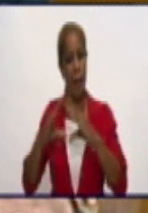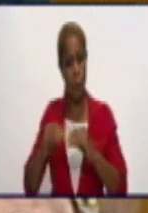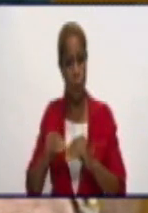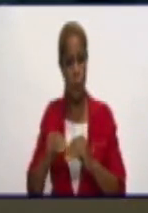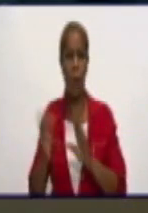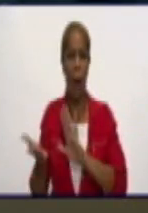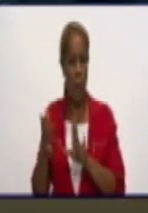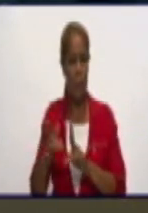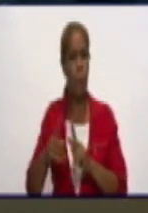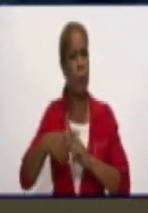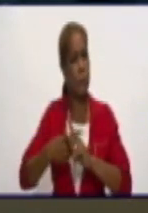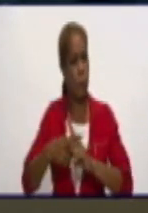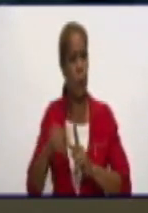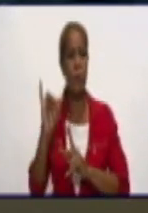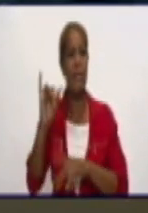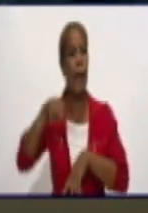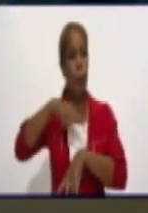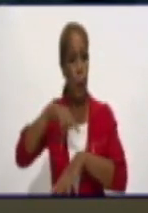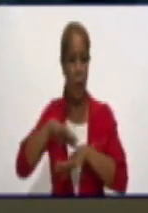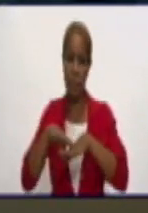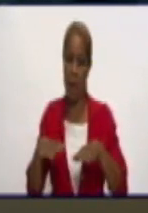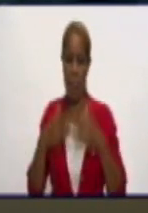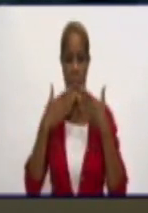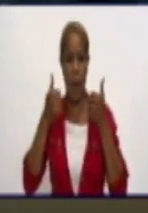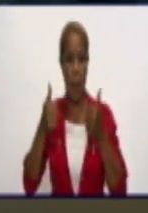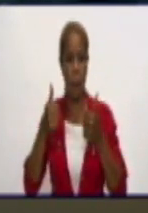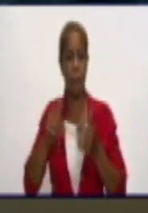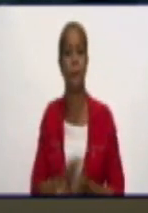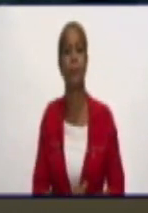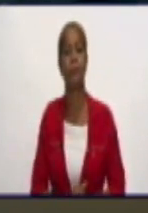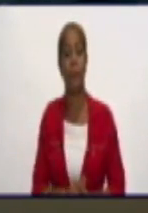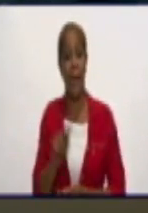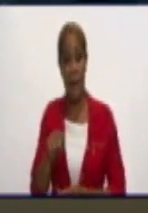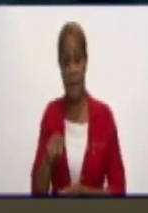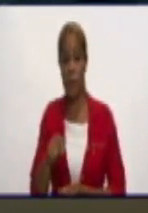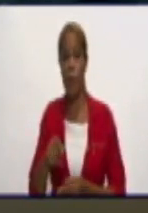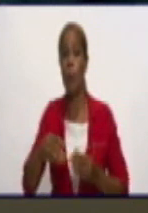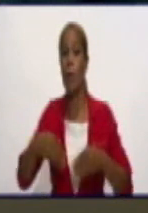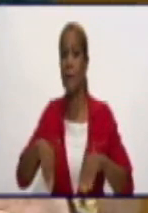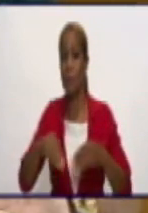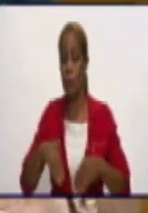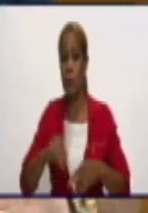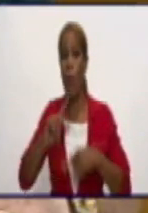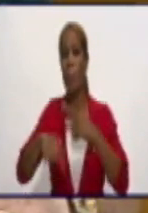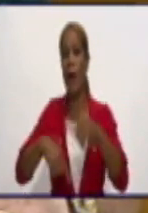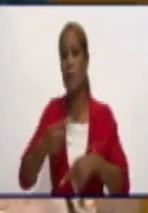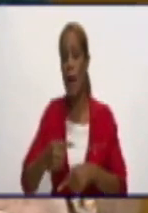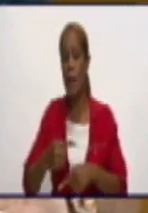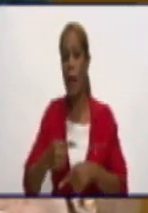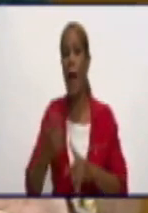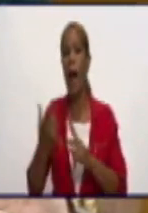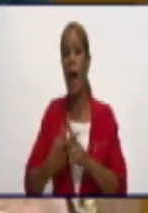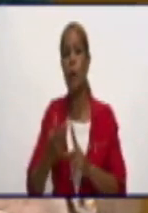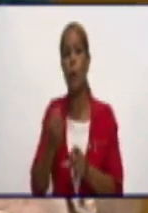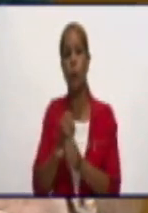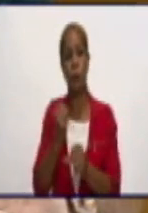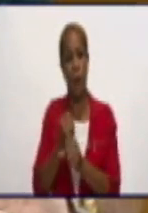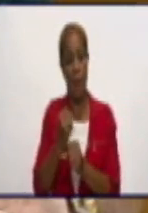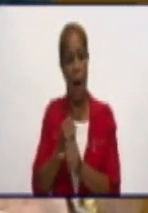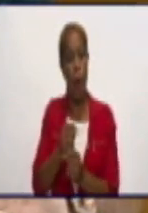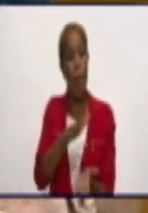6 horas. Esas son las averías fundamentales que ocurrieron en el día de ayer. Mañana hay un trabajo pendiente, pero no afecta gran